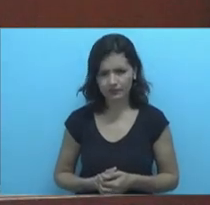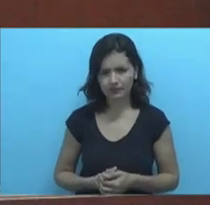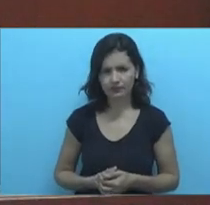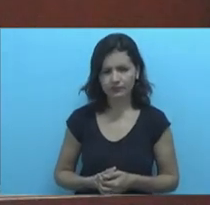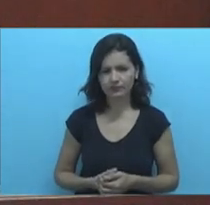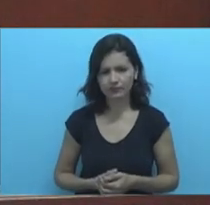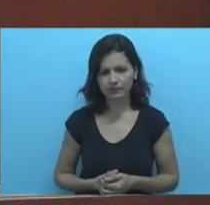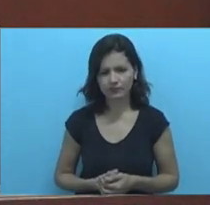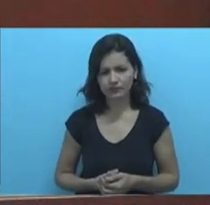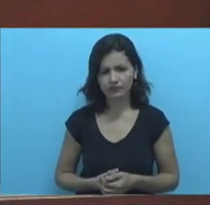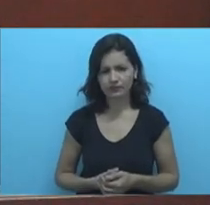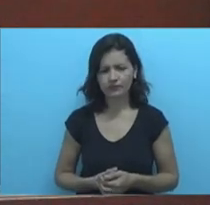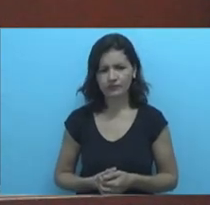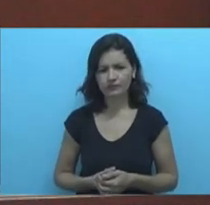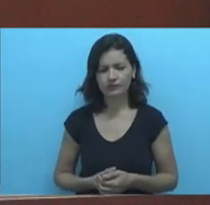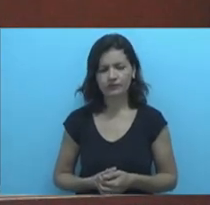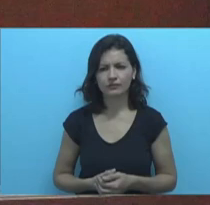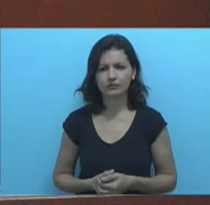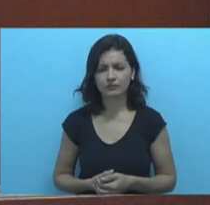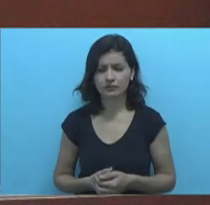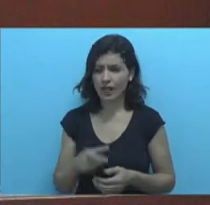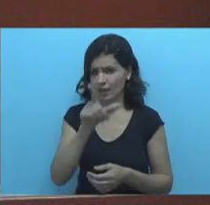muchos dirigentes de todo el país